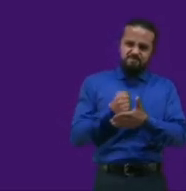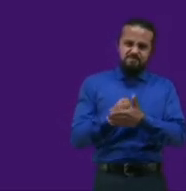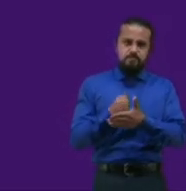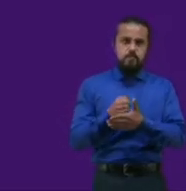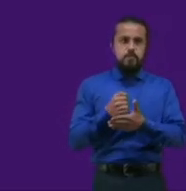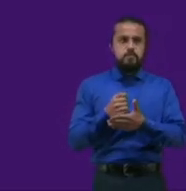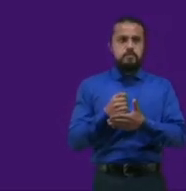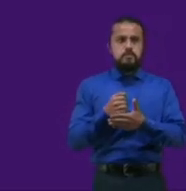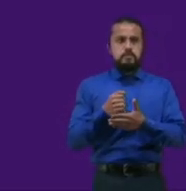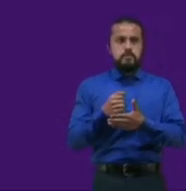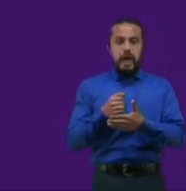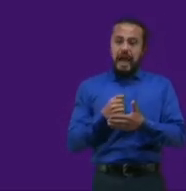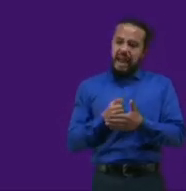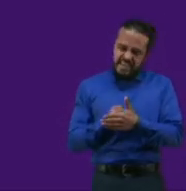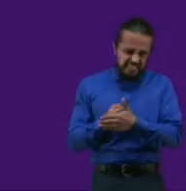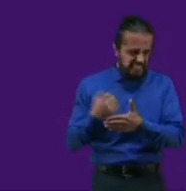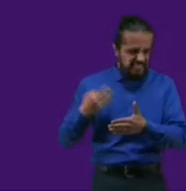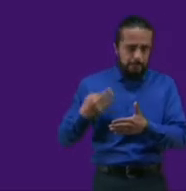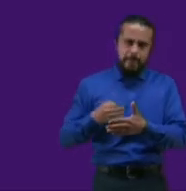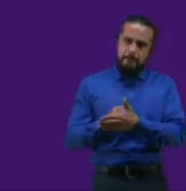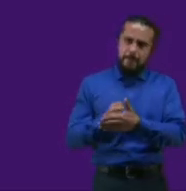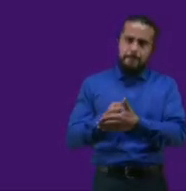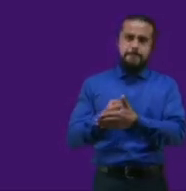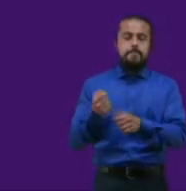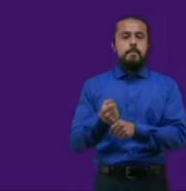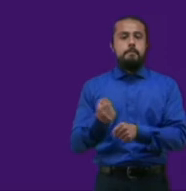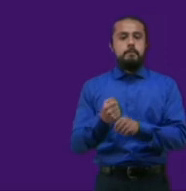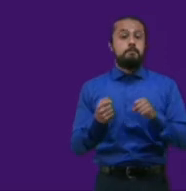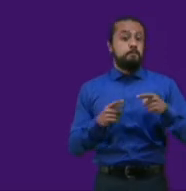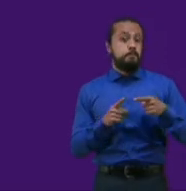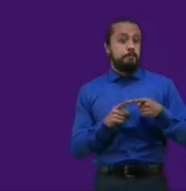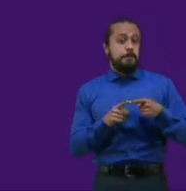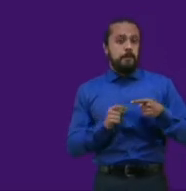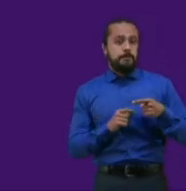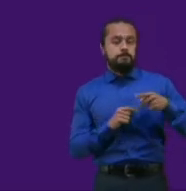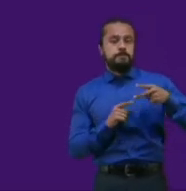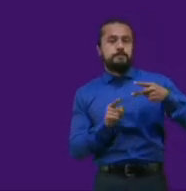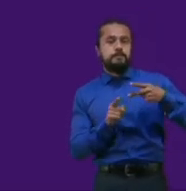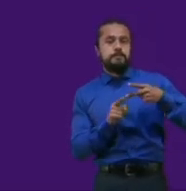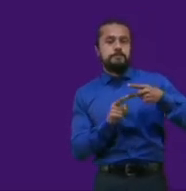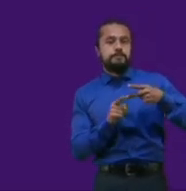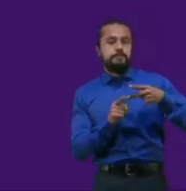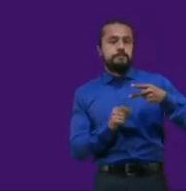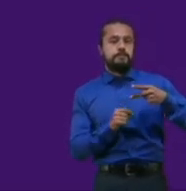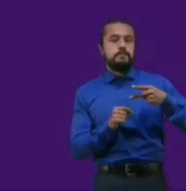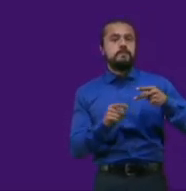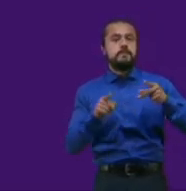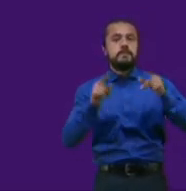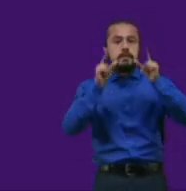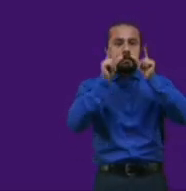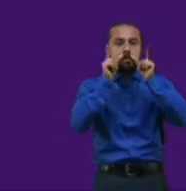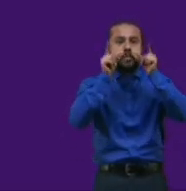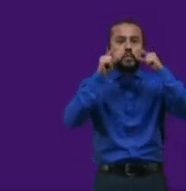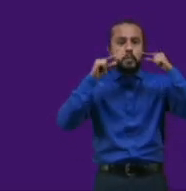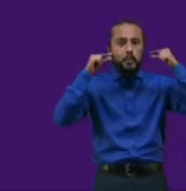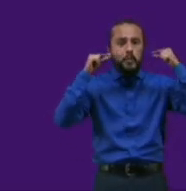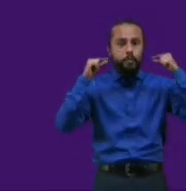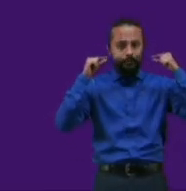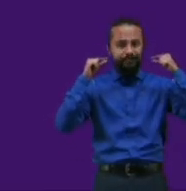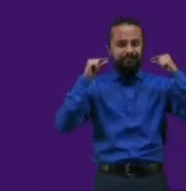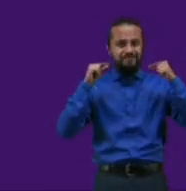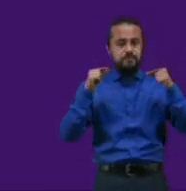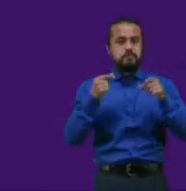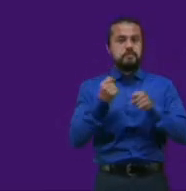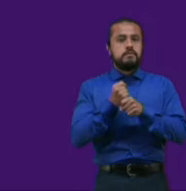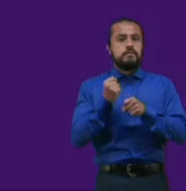intenso y tenés que estar ahí para todos siempre. Entonces, eso es lo primero. Lo segundo es, en el caso de Rappi, está muy atado a este NPS